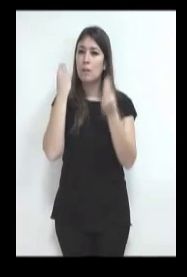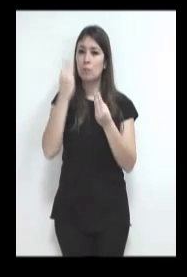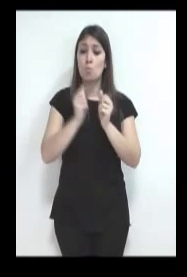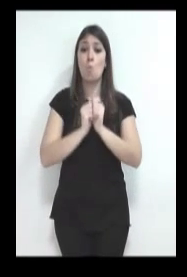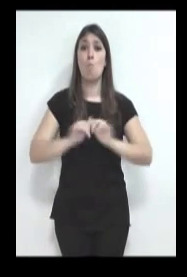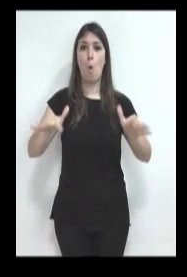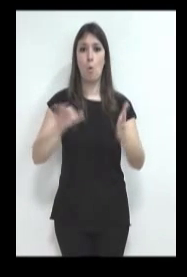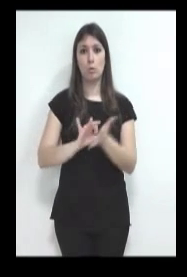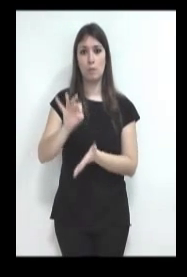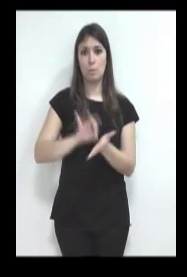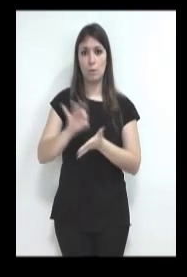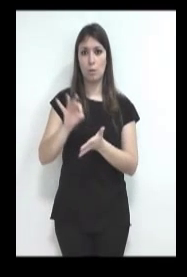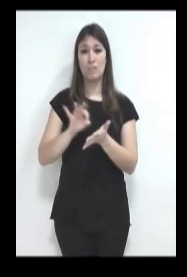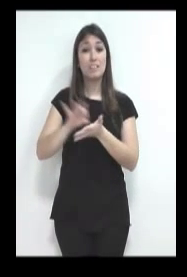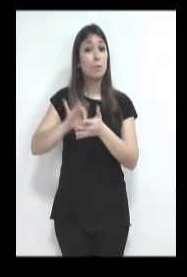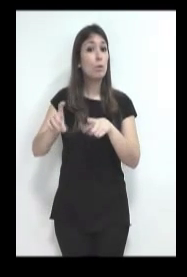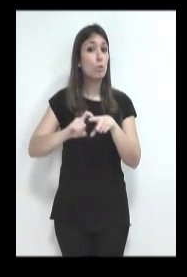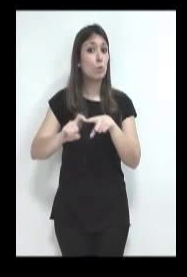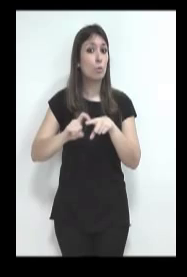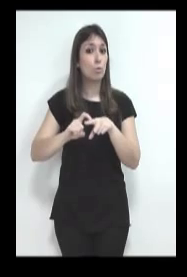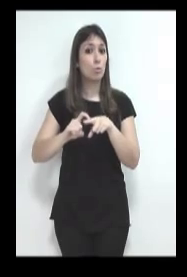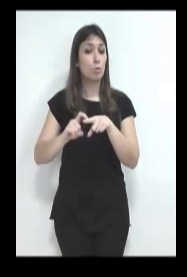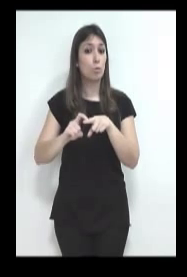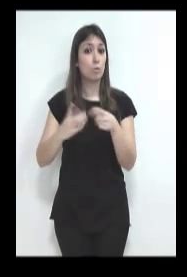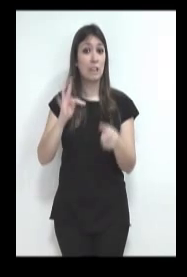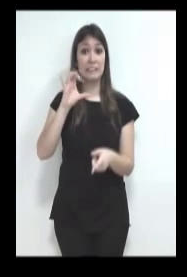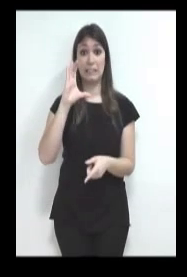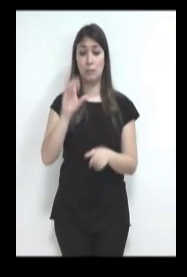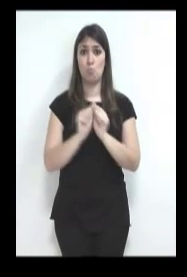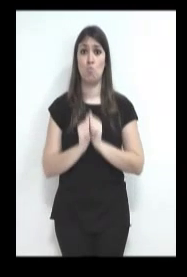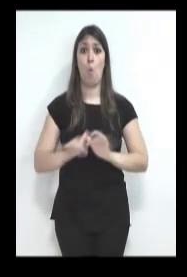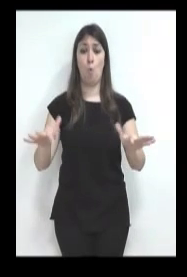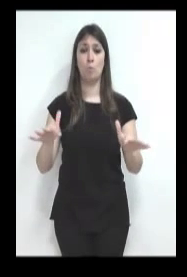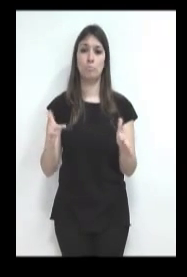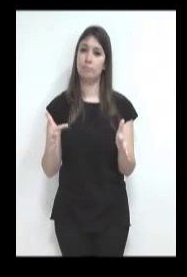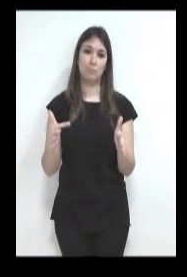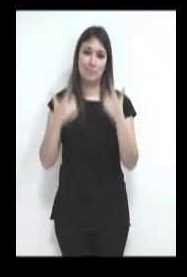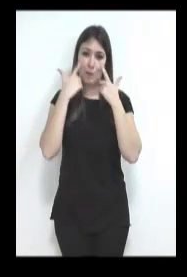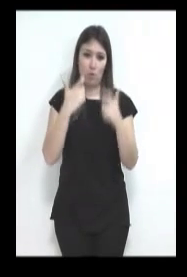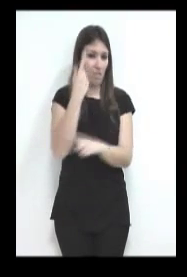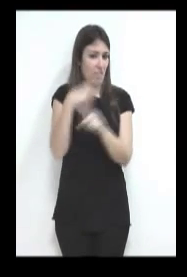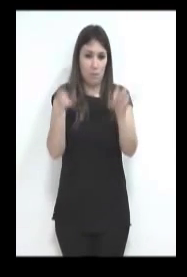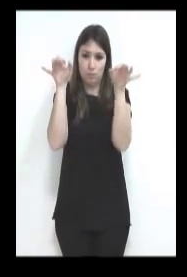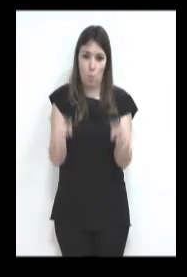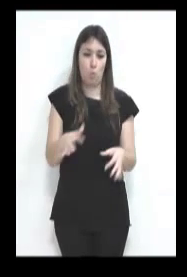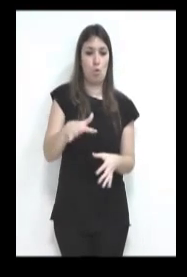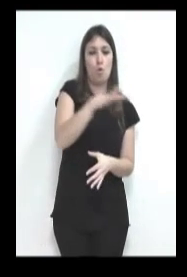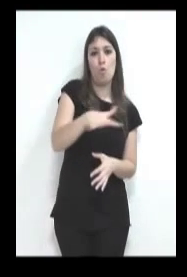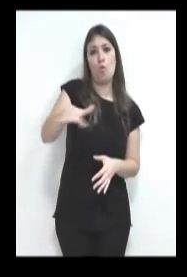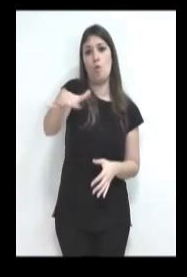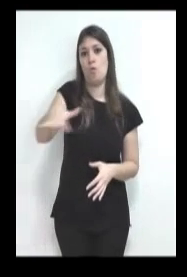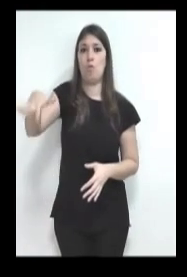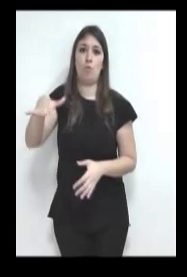desplegar servicios basados en las TIC, y obviamente va a haber diferencia en